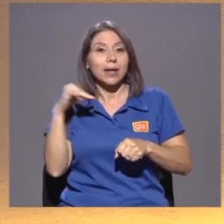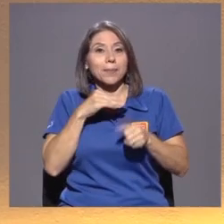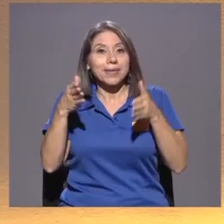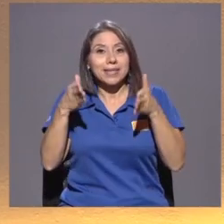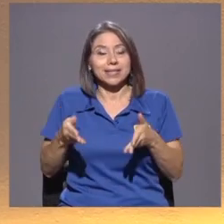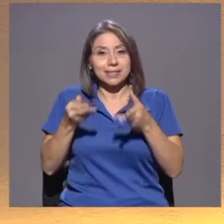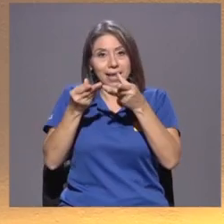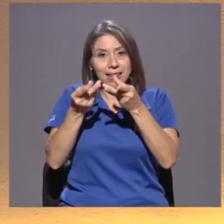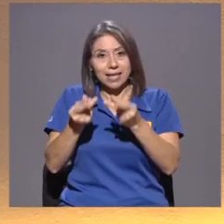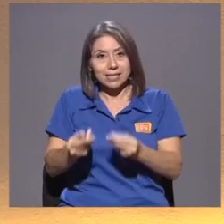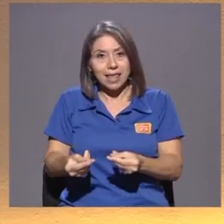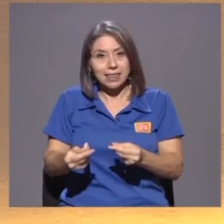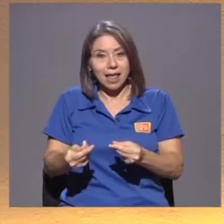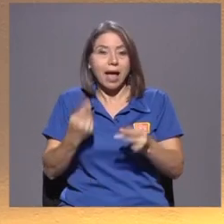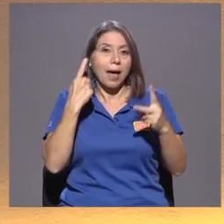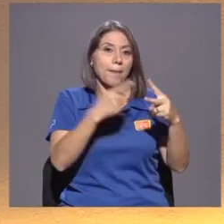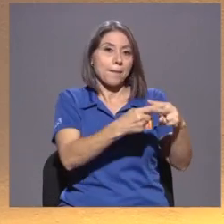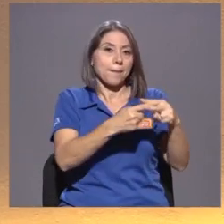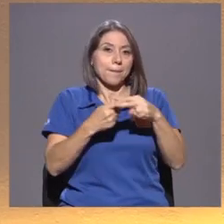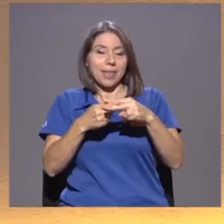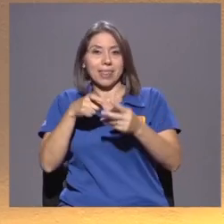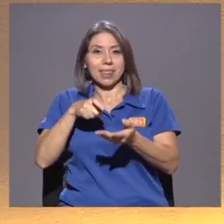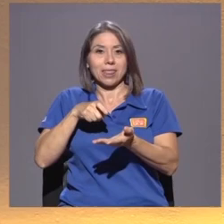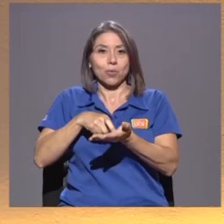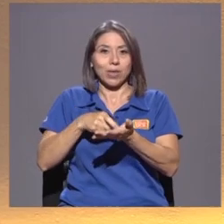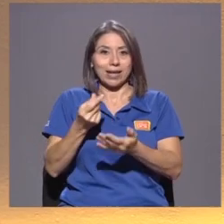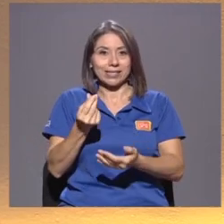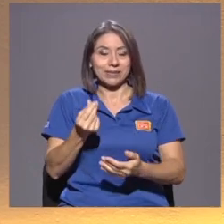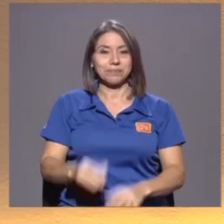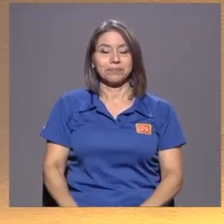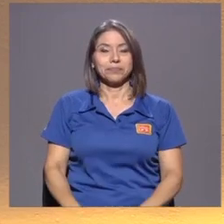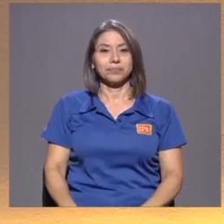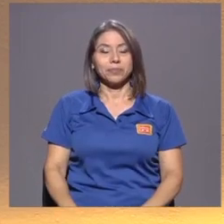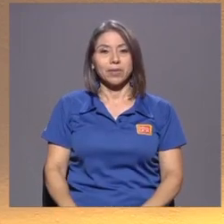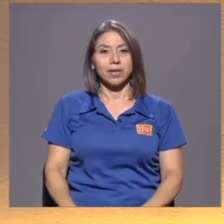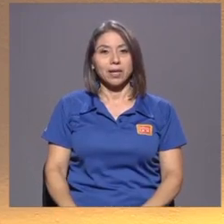hacienda de endeudarse y